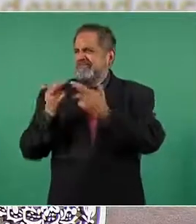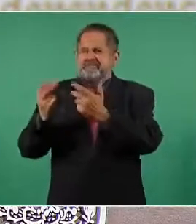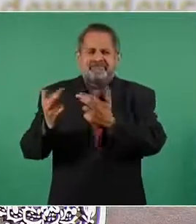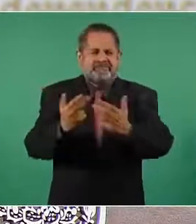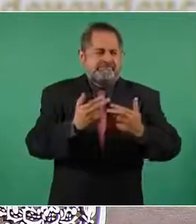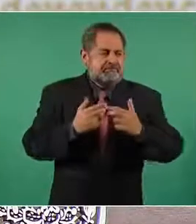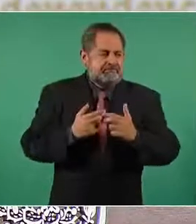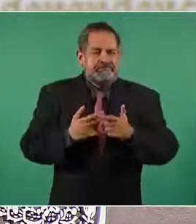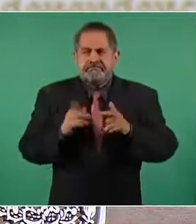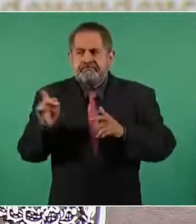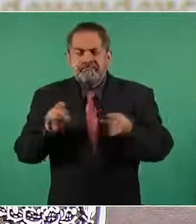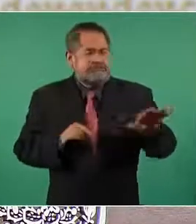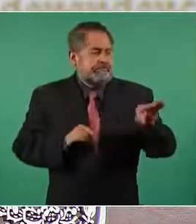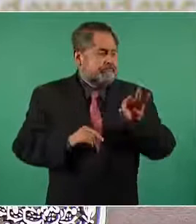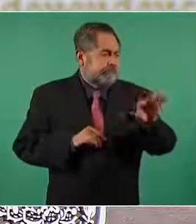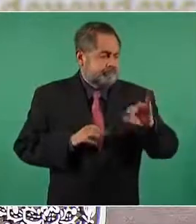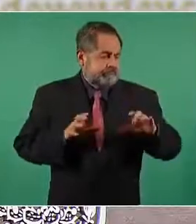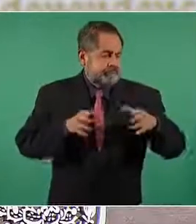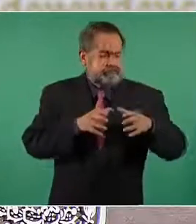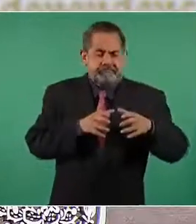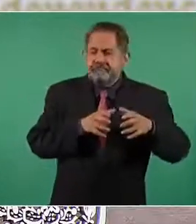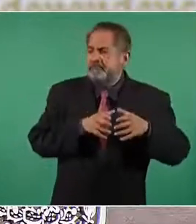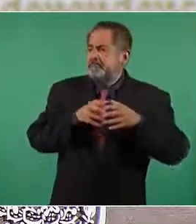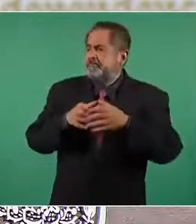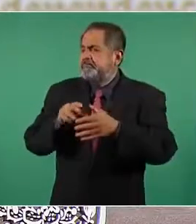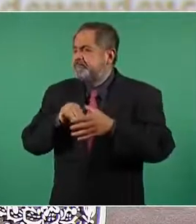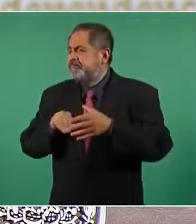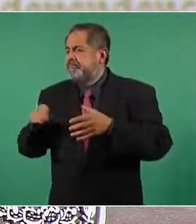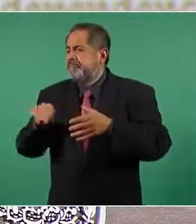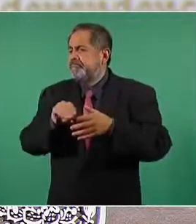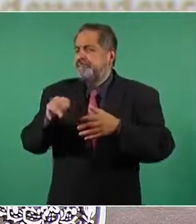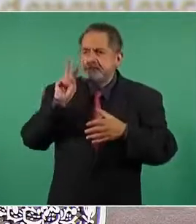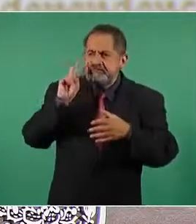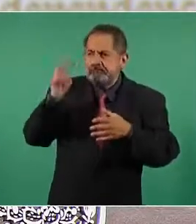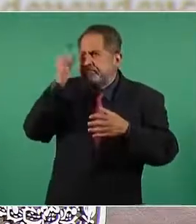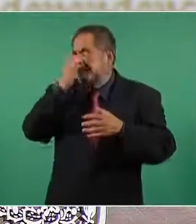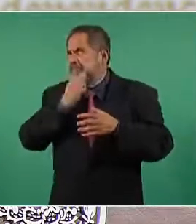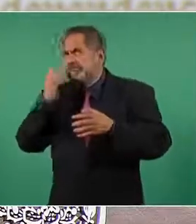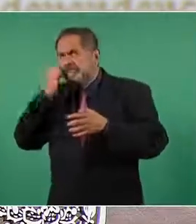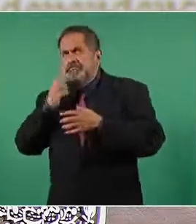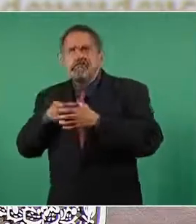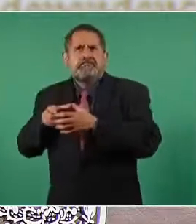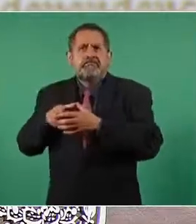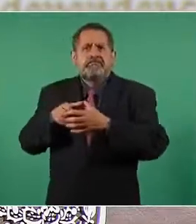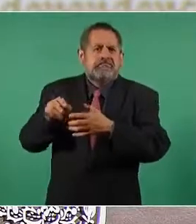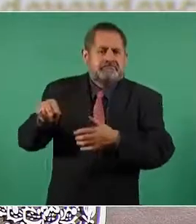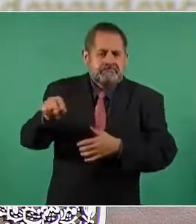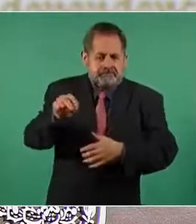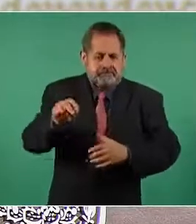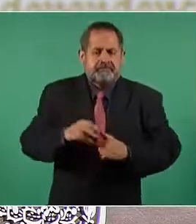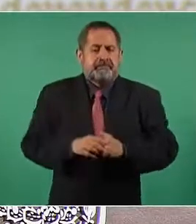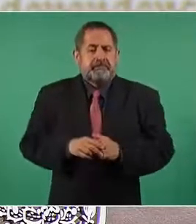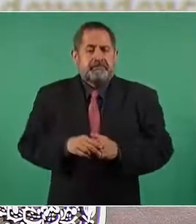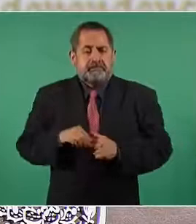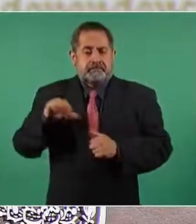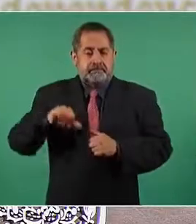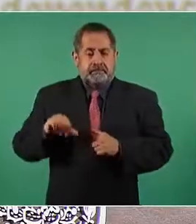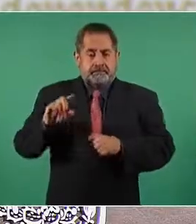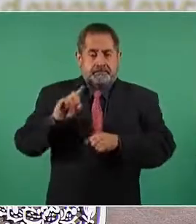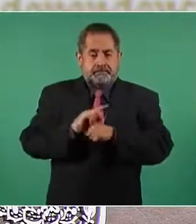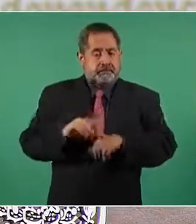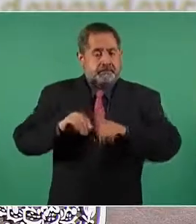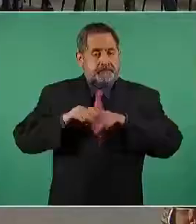comité específico de evaluación en cada entidad federativa. Al día de hoy, en las redes